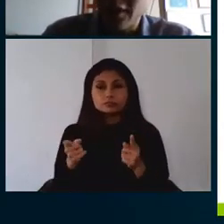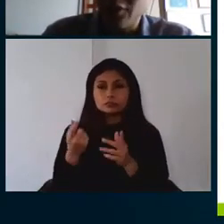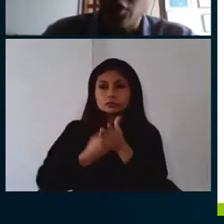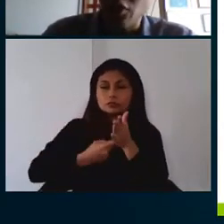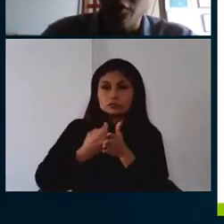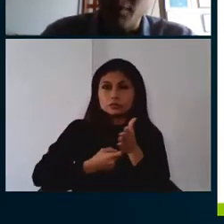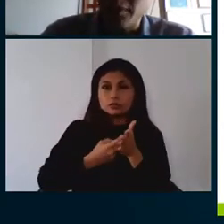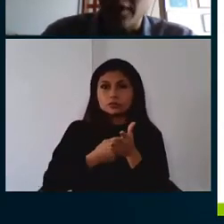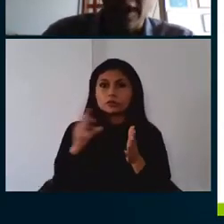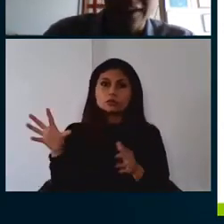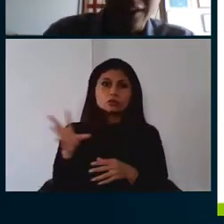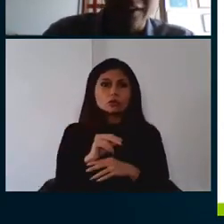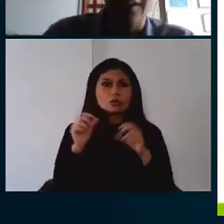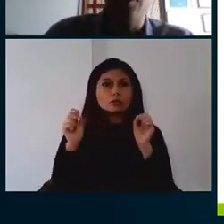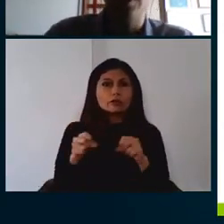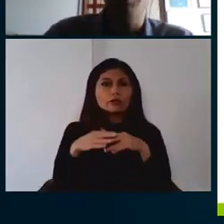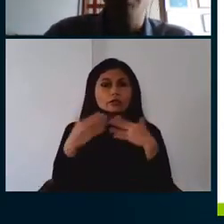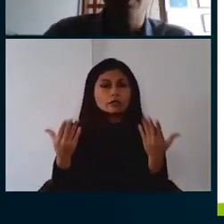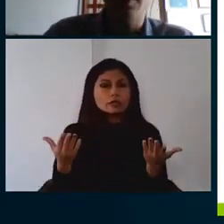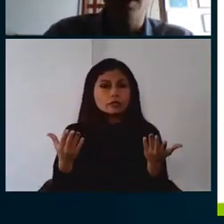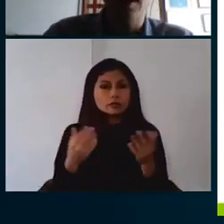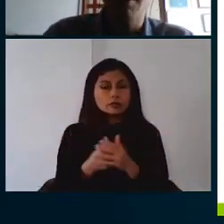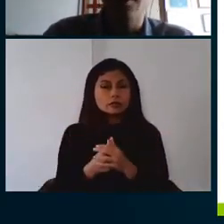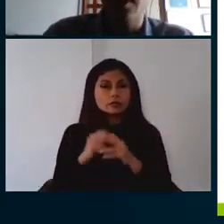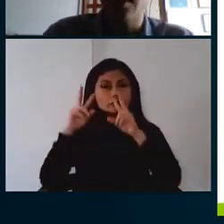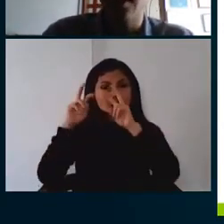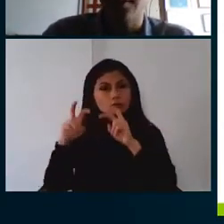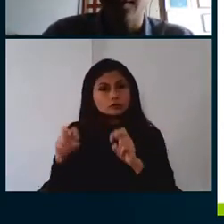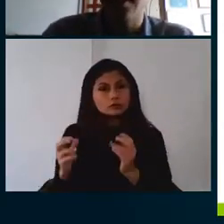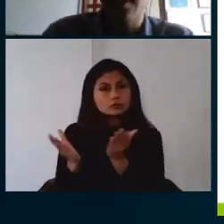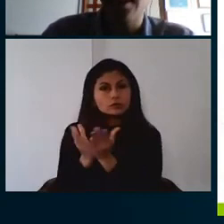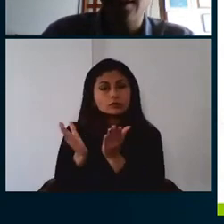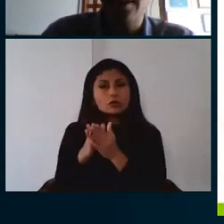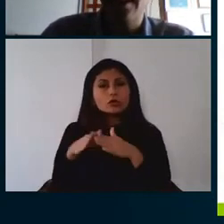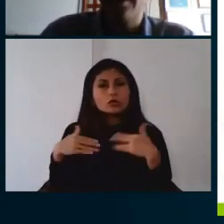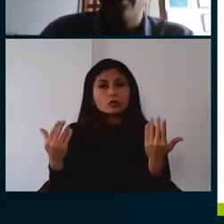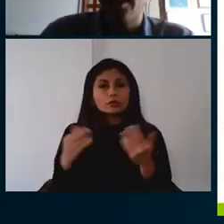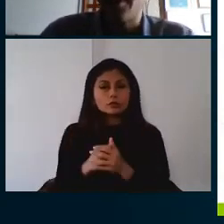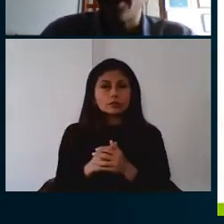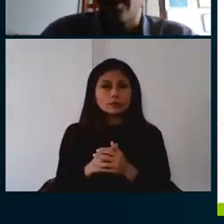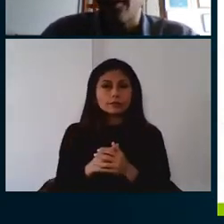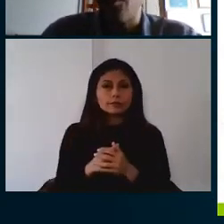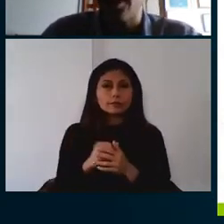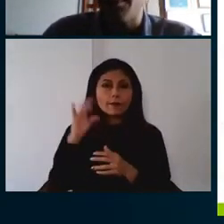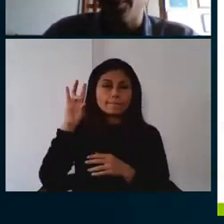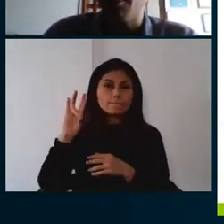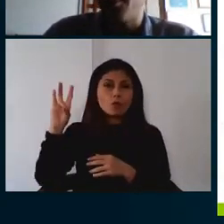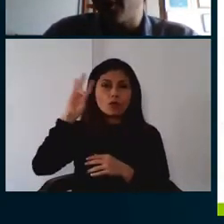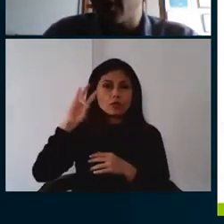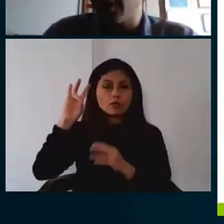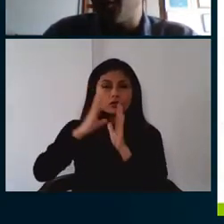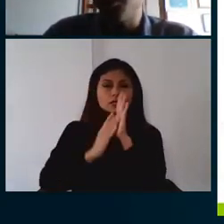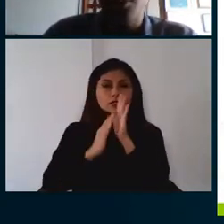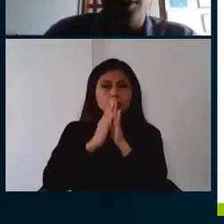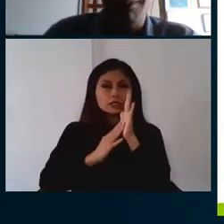proponer, todo se puede analizar y estudiar por medio de gemelos digitales. Ya no hay que recurrir, por ejemplo, a la construcción de